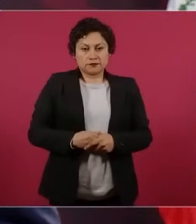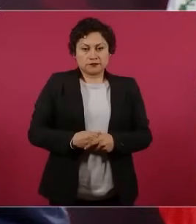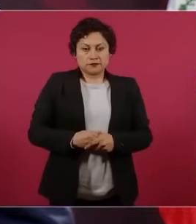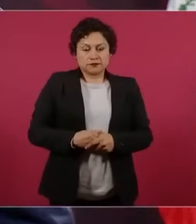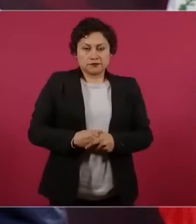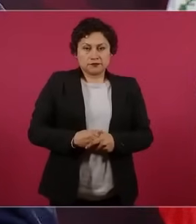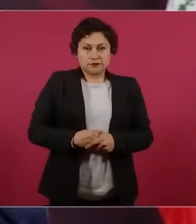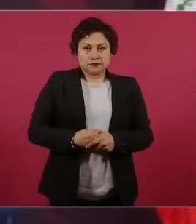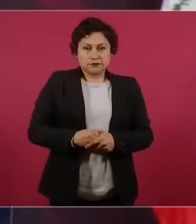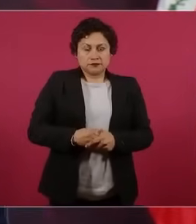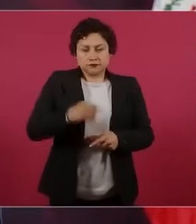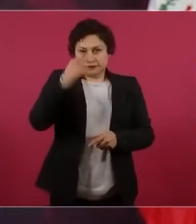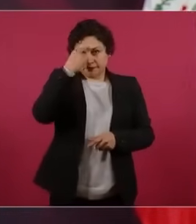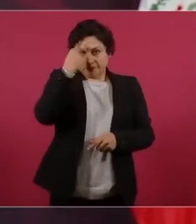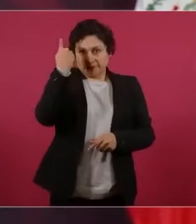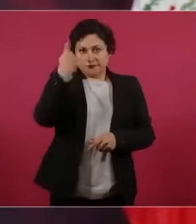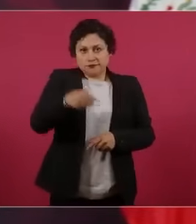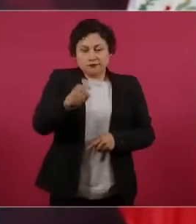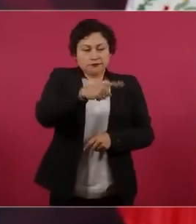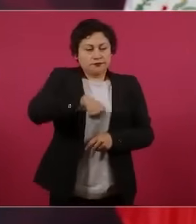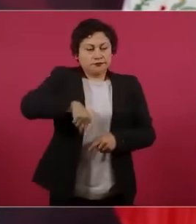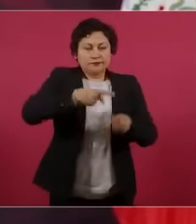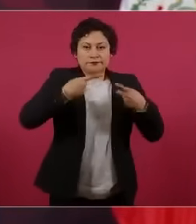de la coalición.